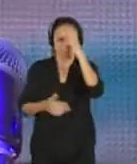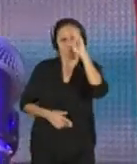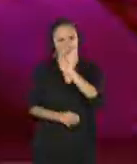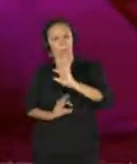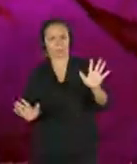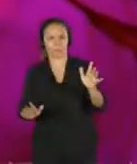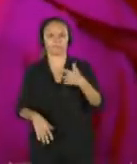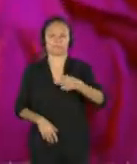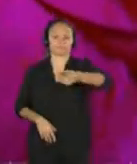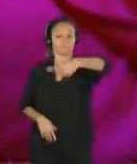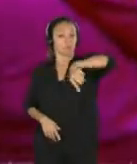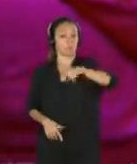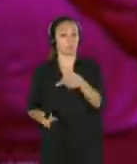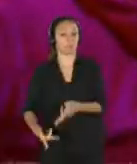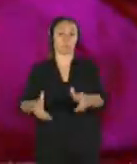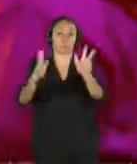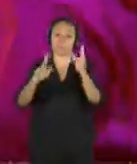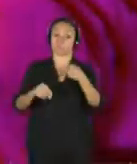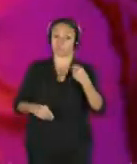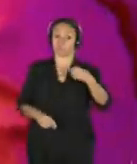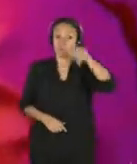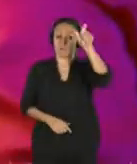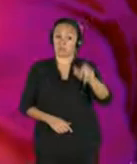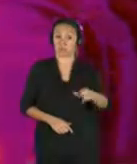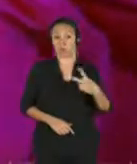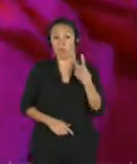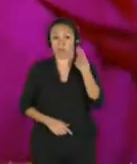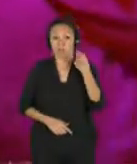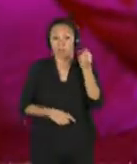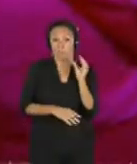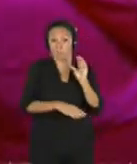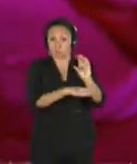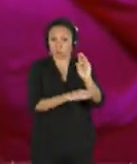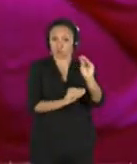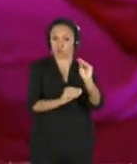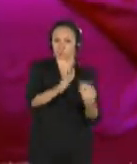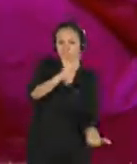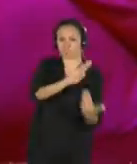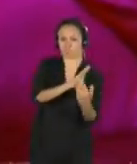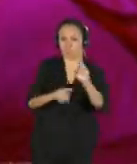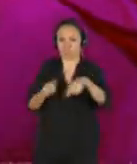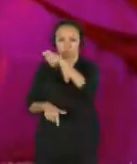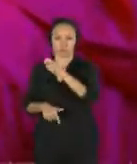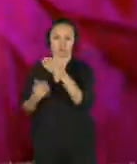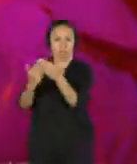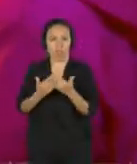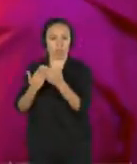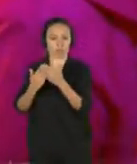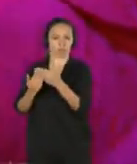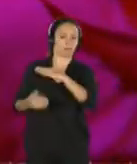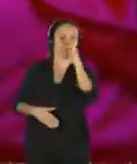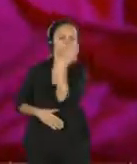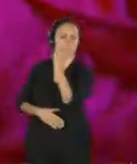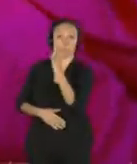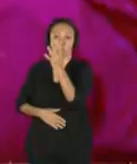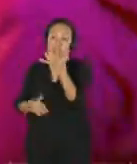elecciones. Han permitido tocarle la pensión al jubilado y al estudiante tienen sentenciado. Si coño hasta